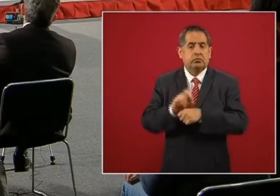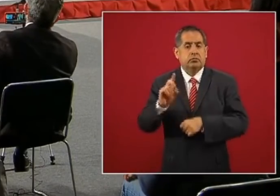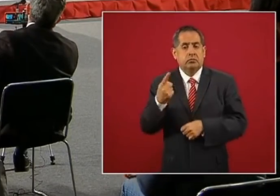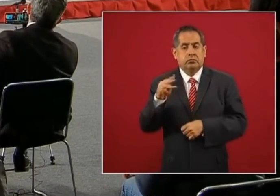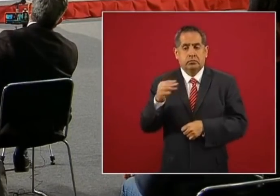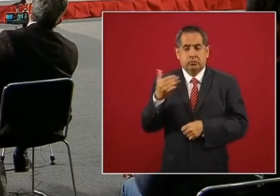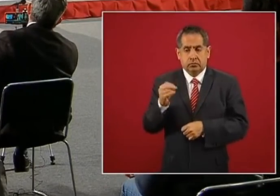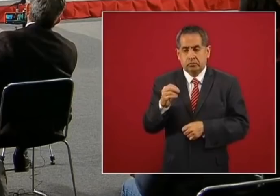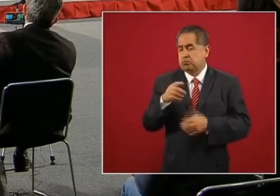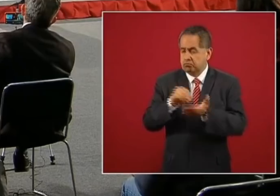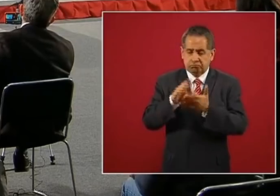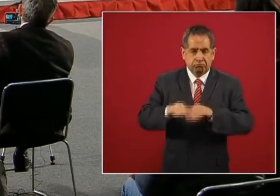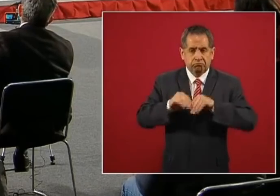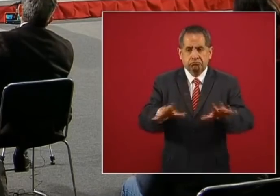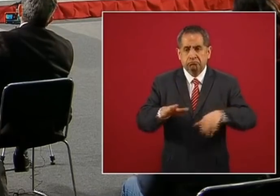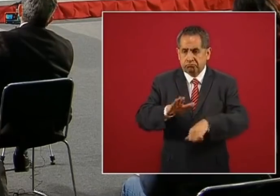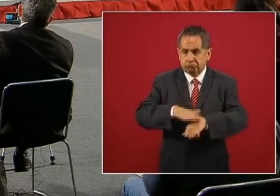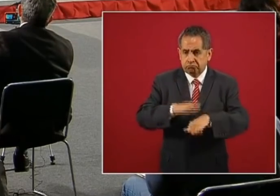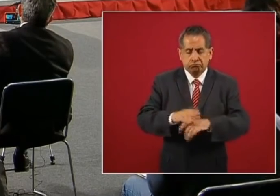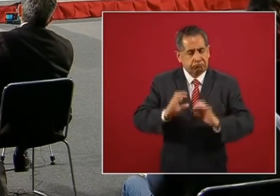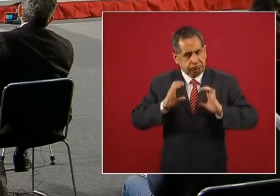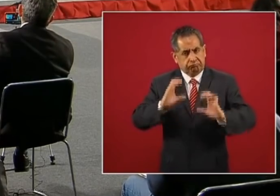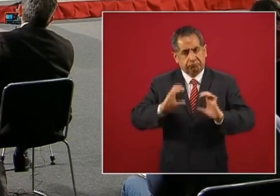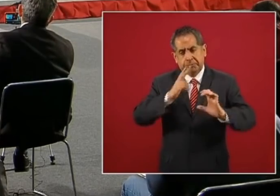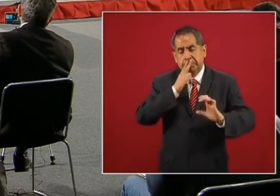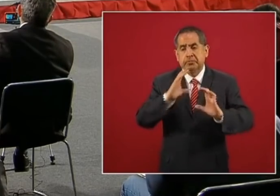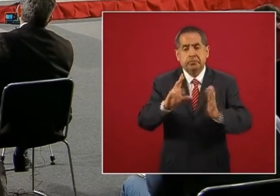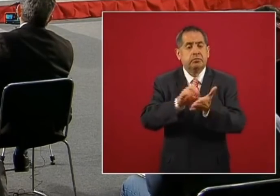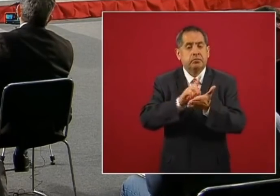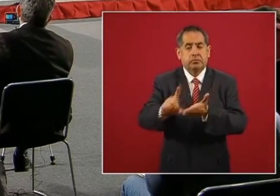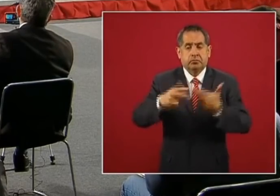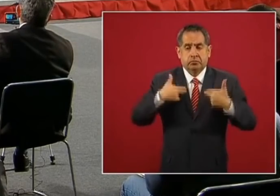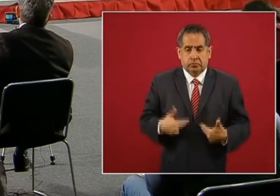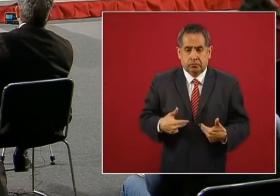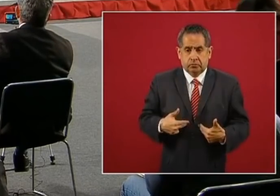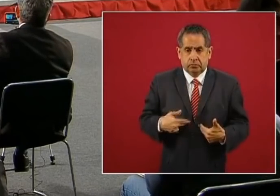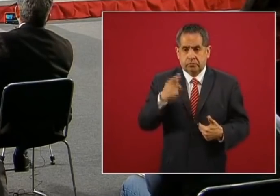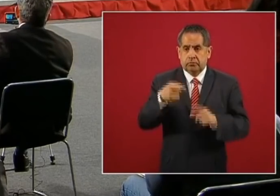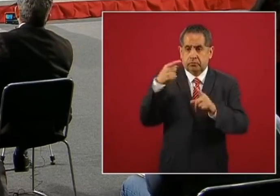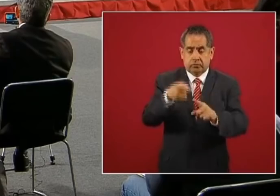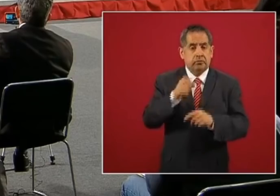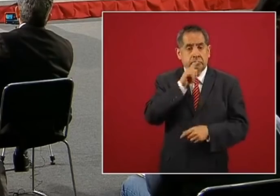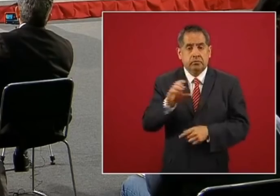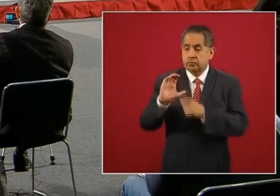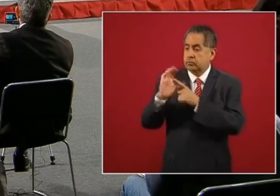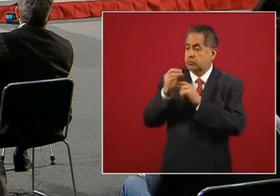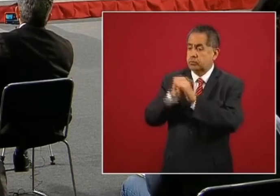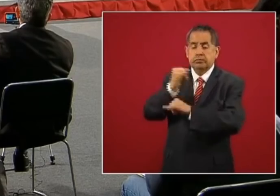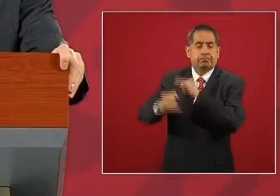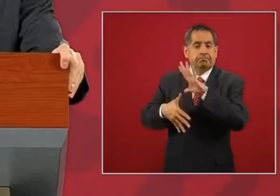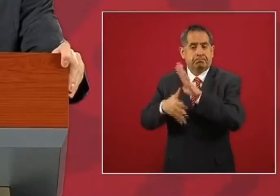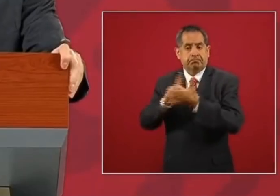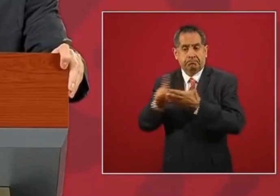mayo, establecimos, tenemos que tener un cuidado especial de los derechos humanos. Por cierto, la Comisión Interamericana de los